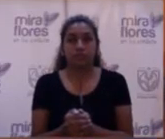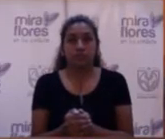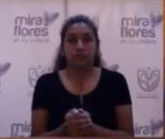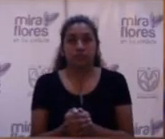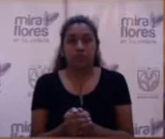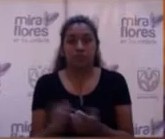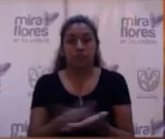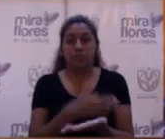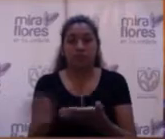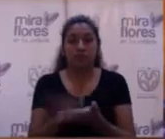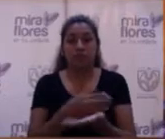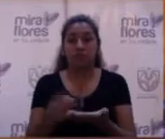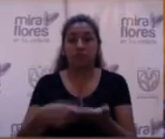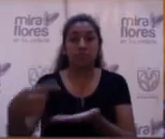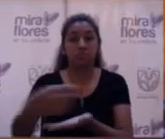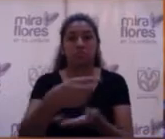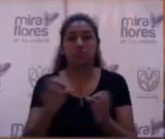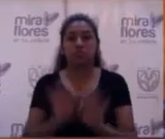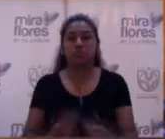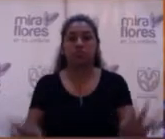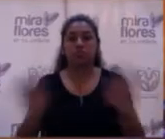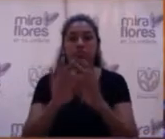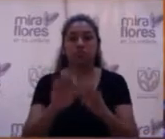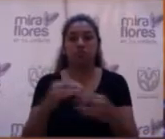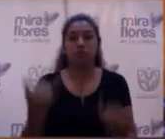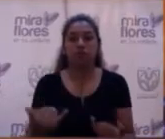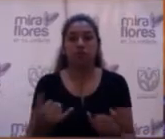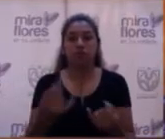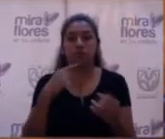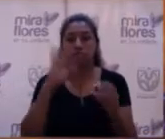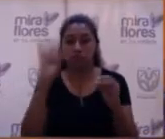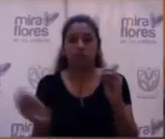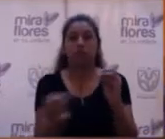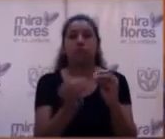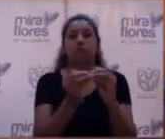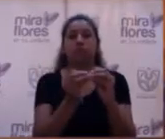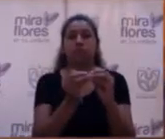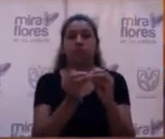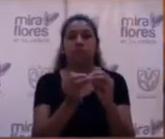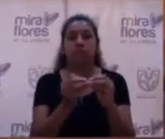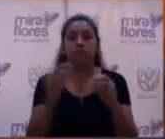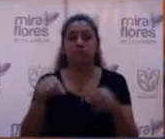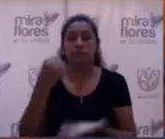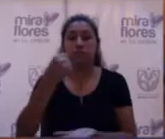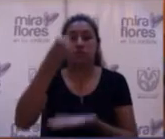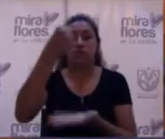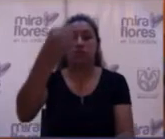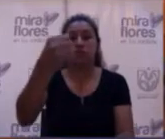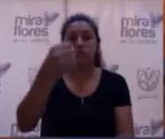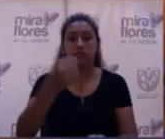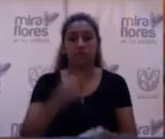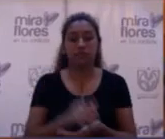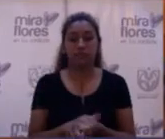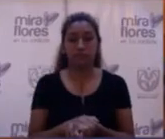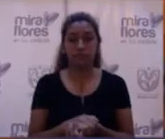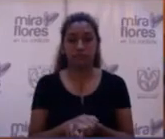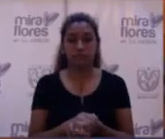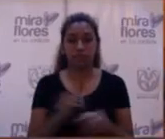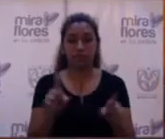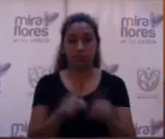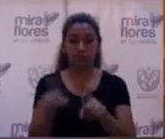No teniendo debate, permítanme hacer una acotación con relación a esto. Esta donación se produce